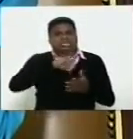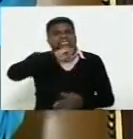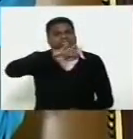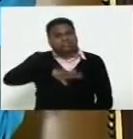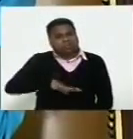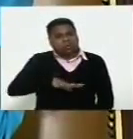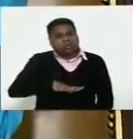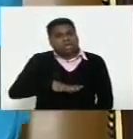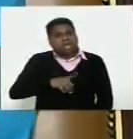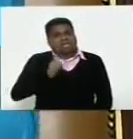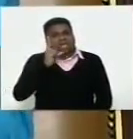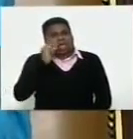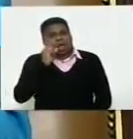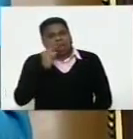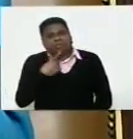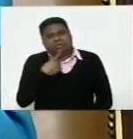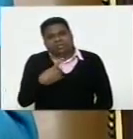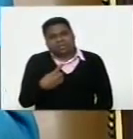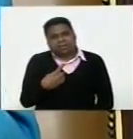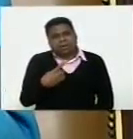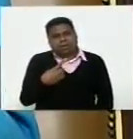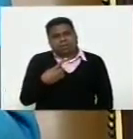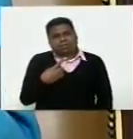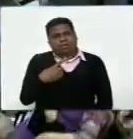Adán le contó a la prensa.